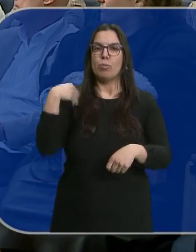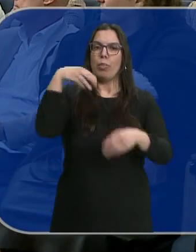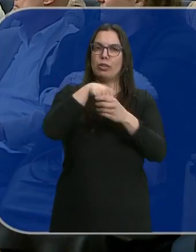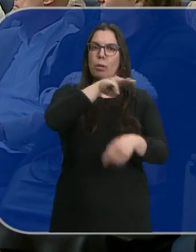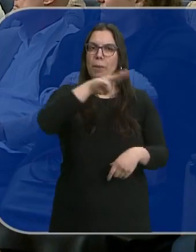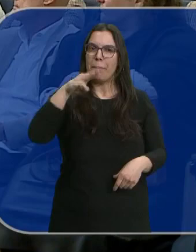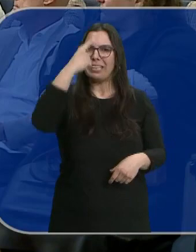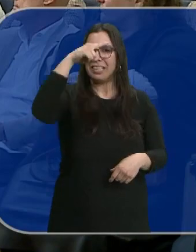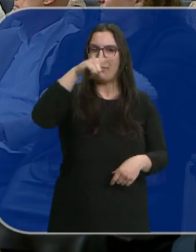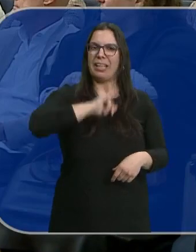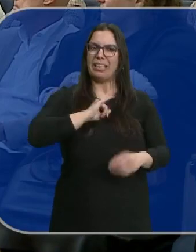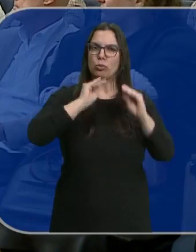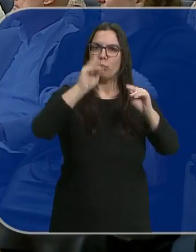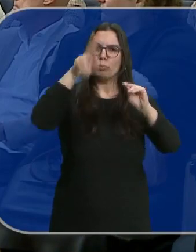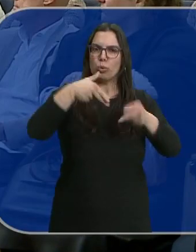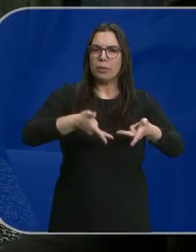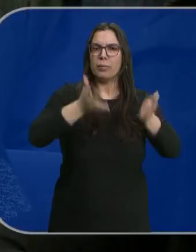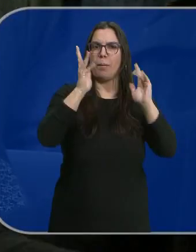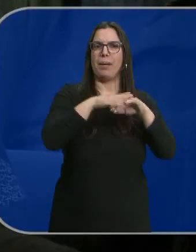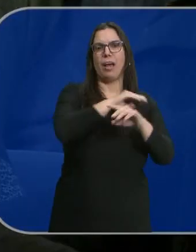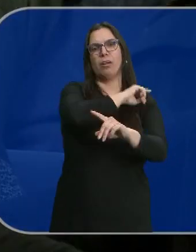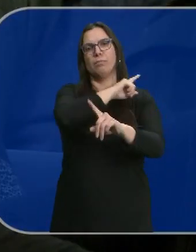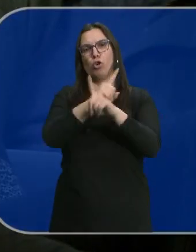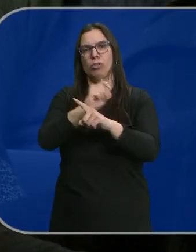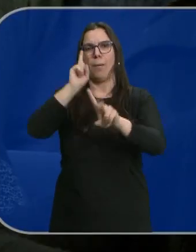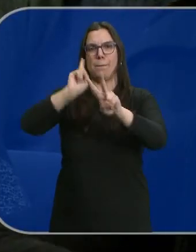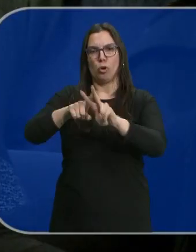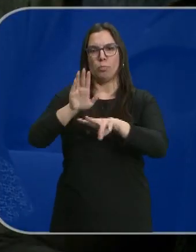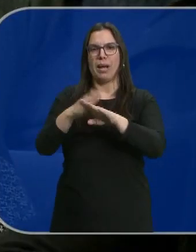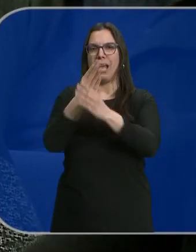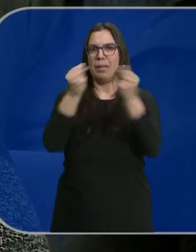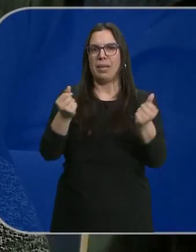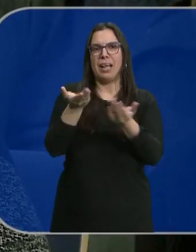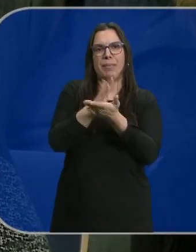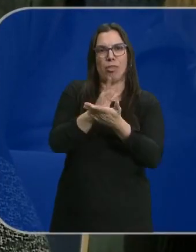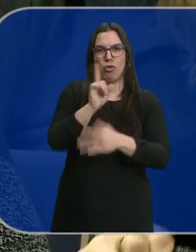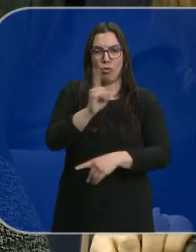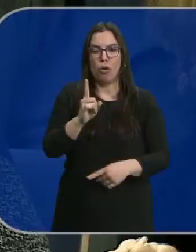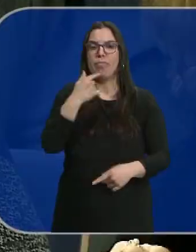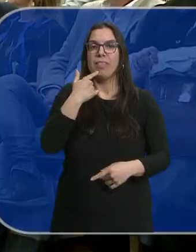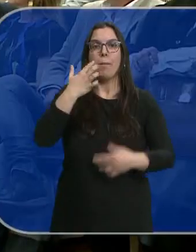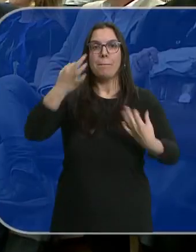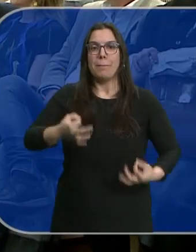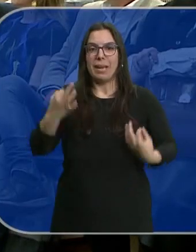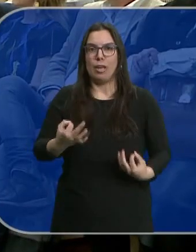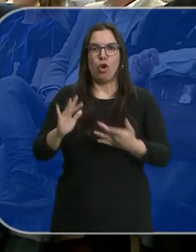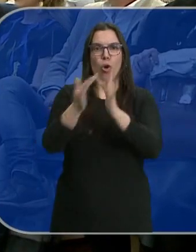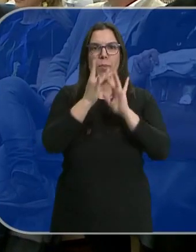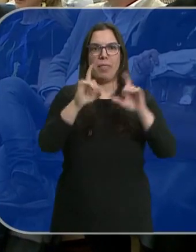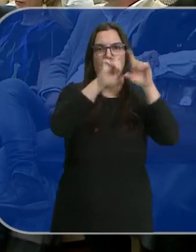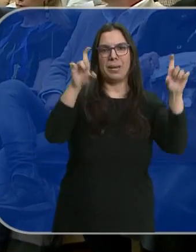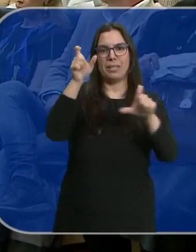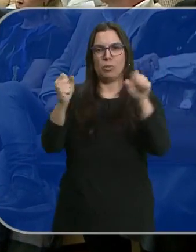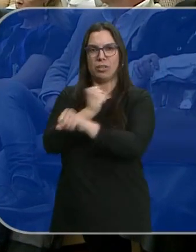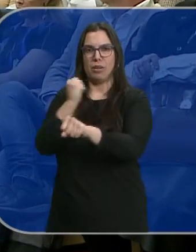PP para que revierta la decisión de Vox de eliminar el SERLA. Aseguran que se está poniendo en riesgo la convivencia entre empresas y trabajadores.